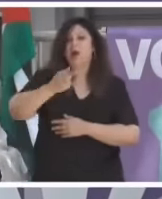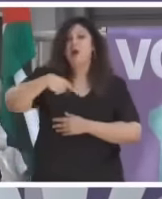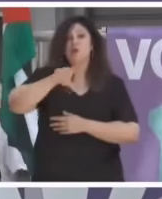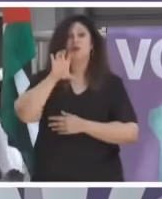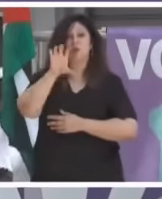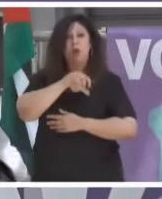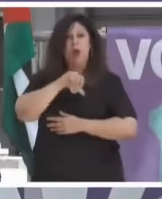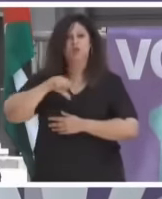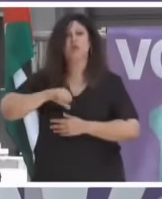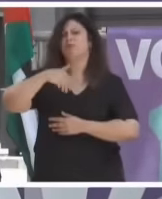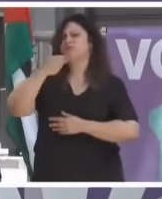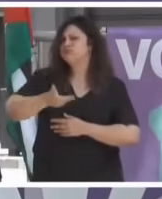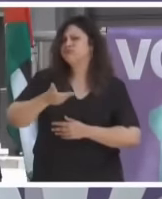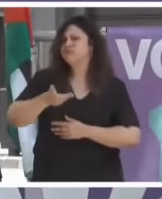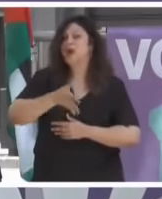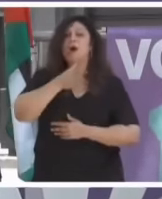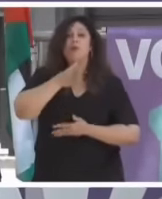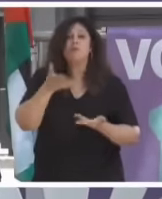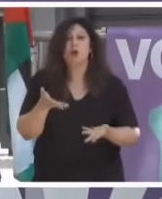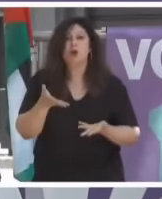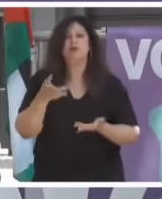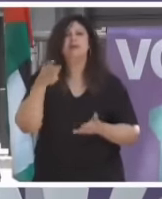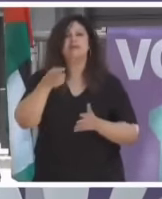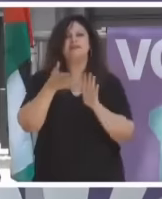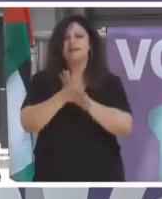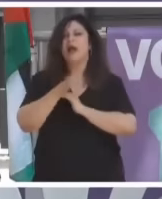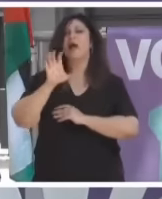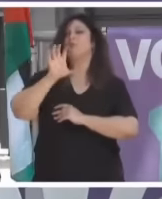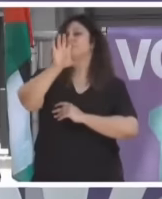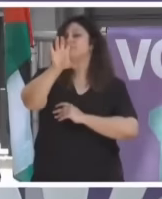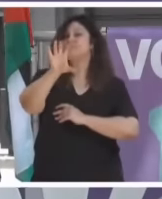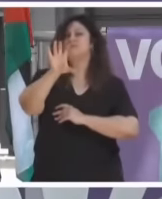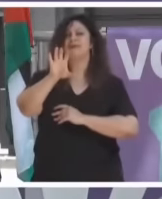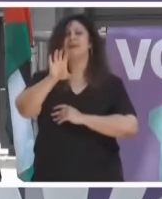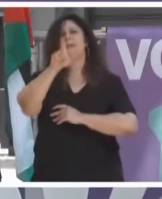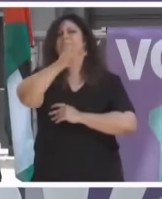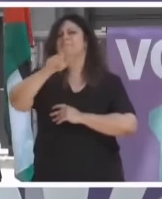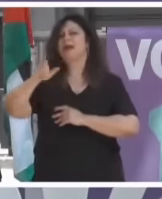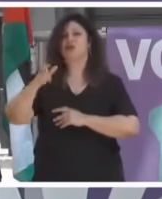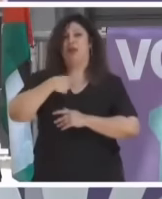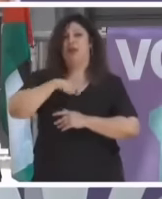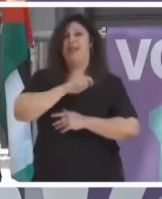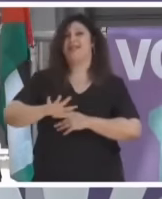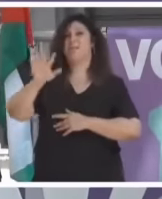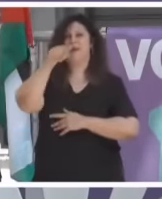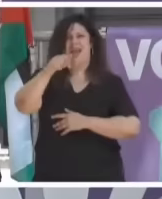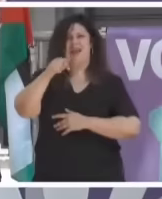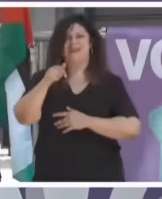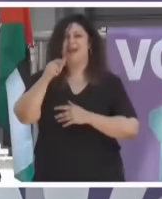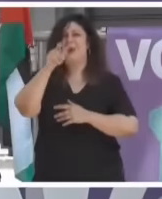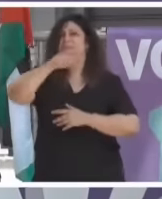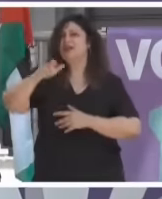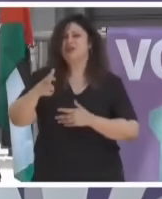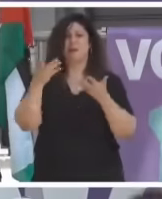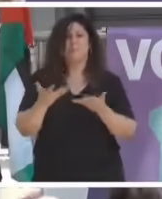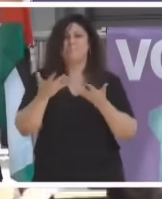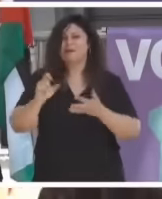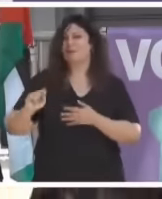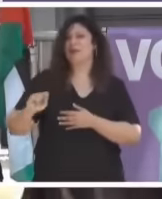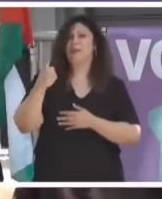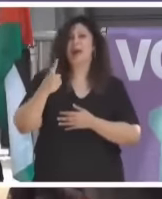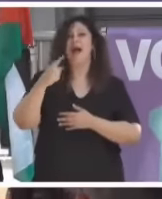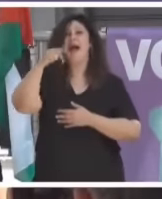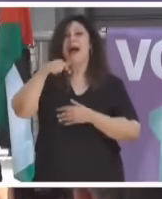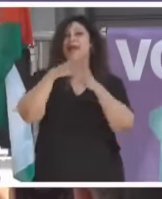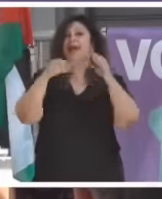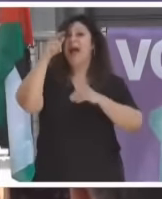comunidad autónoma, ya que es la comunidad con mayor peso poblacional de todo el Estado español, el peso que los andaluces y andaluzas, los